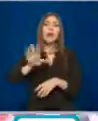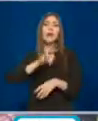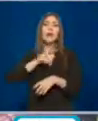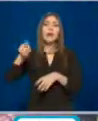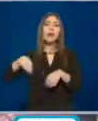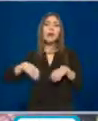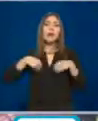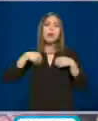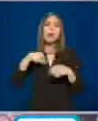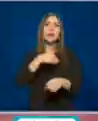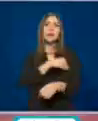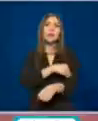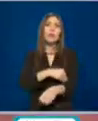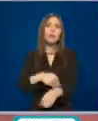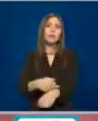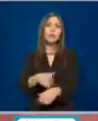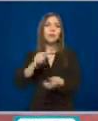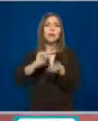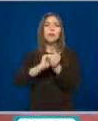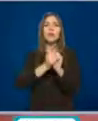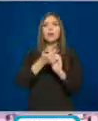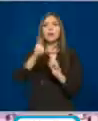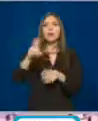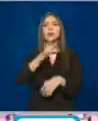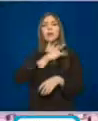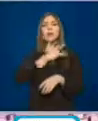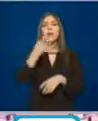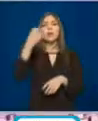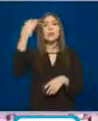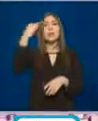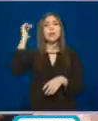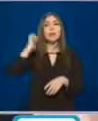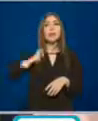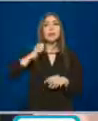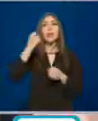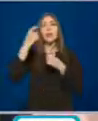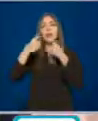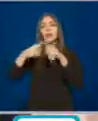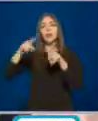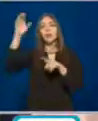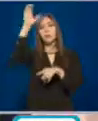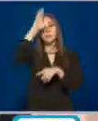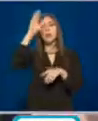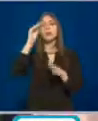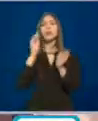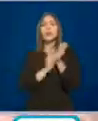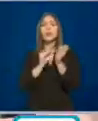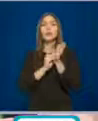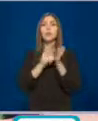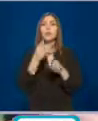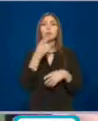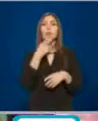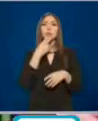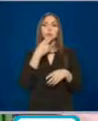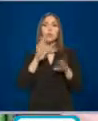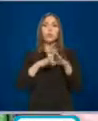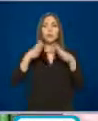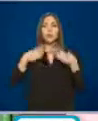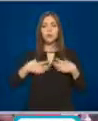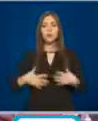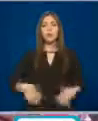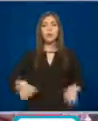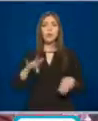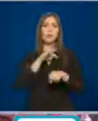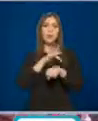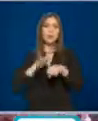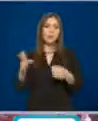familias y todo. pues se han de ahí, haber ¿no? enamorado, porque en esa Claro. época, y bueno, todavía en algunas culturas se utiliza llevar el torso Sí, desnudo, ¿no? por supuesto.